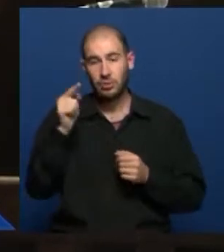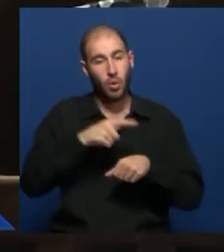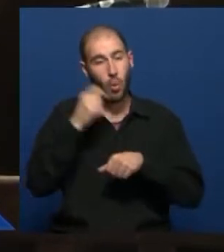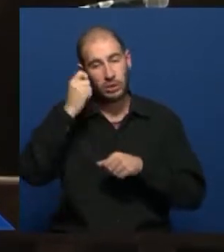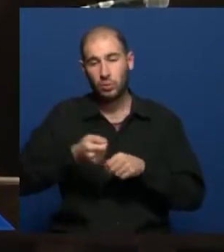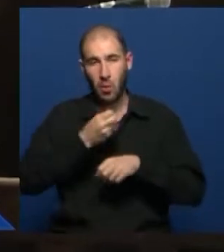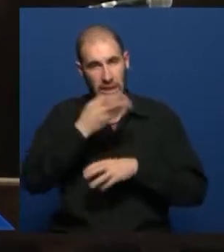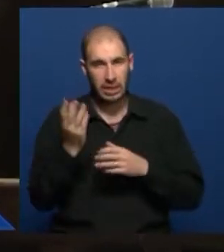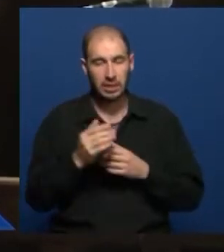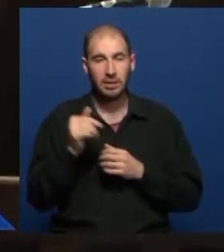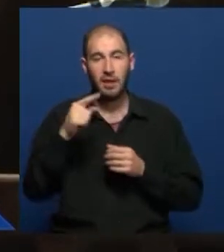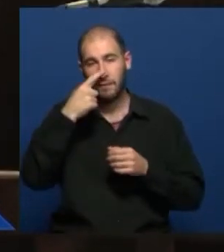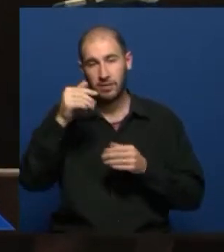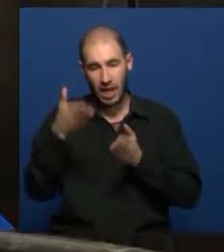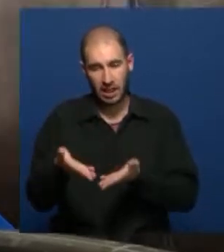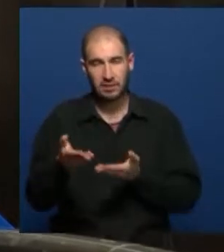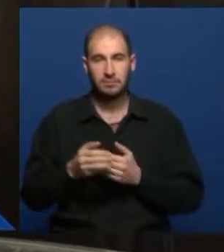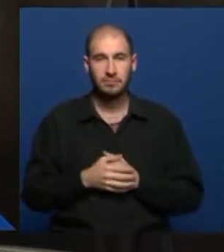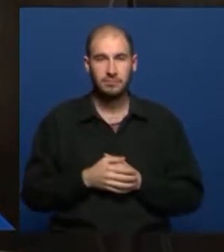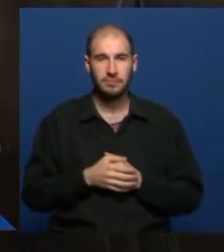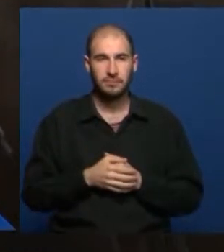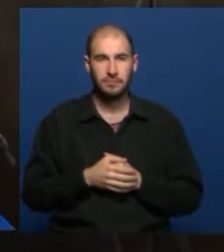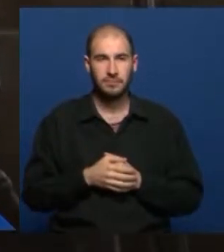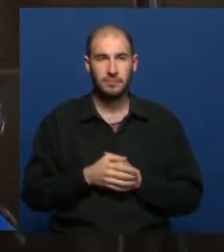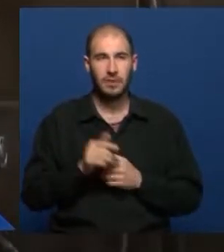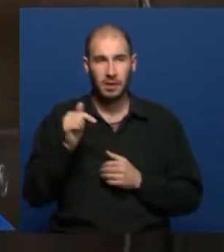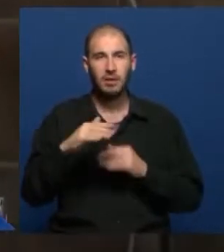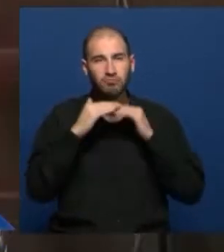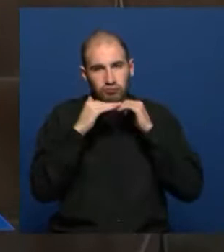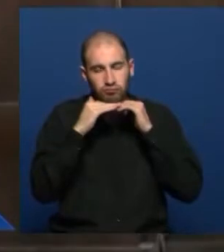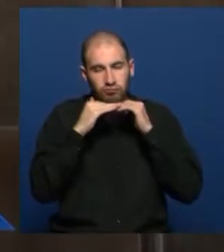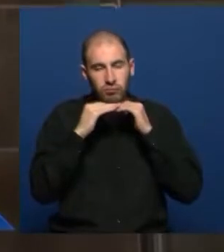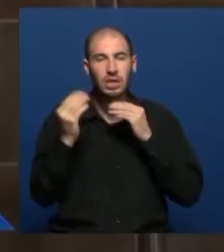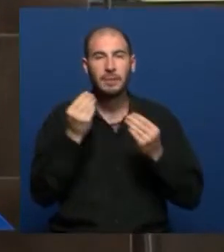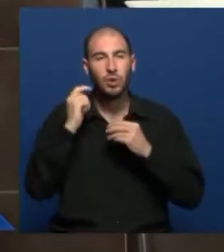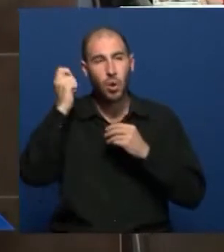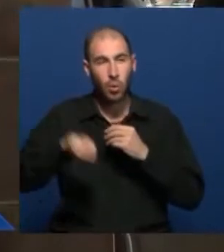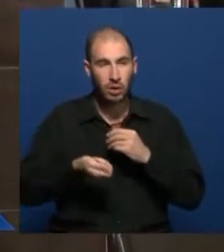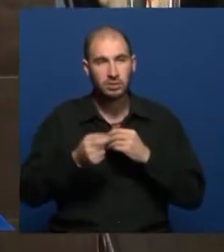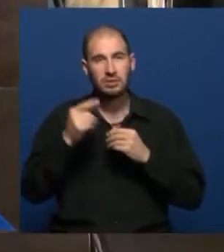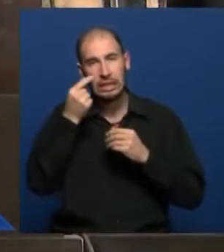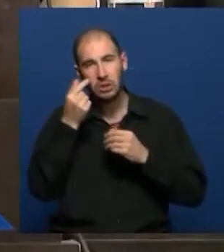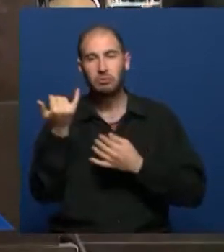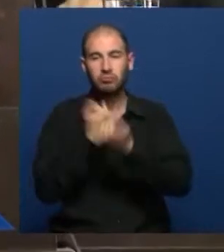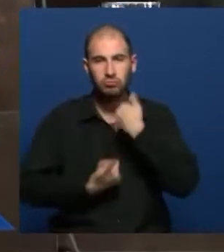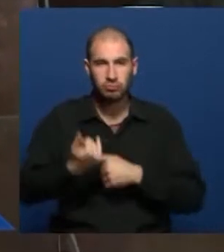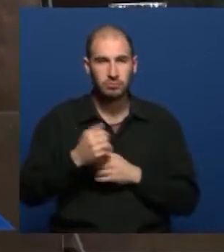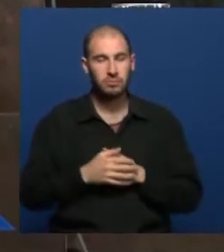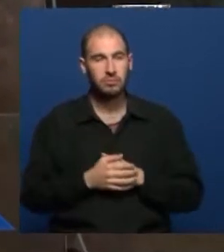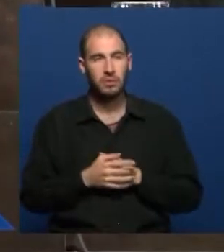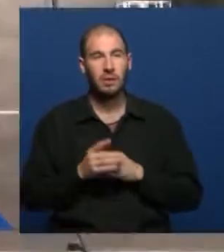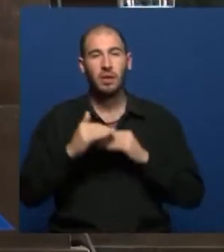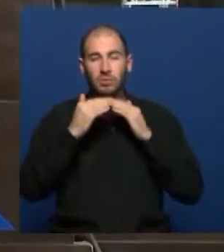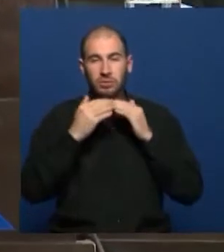juicio llegar hasta etapa final evidentemente ha estado escuchando luque que es lo que ha pasado el juicio escuchado los testigos va a